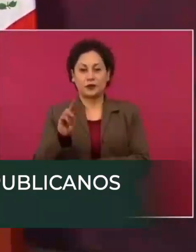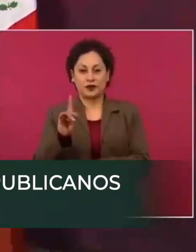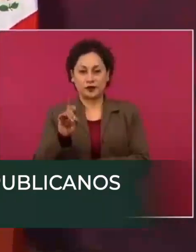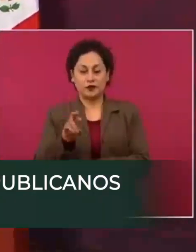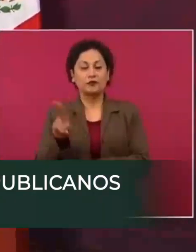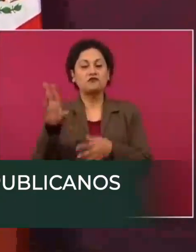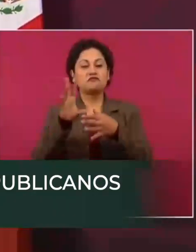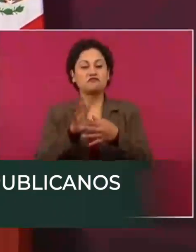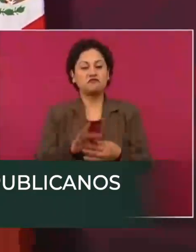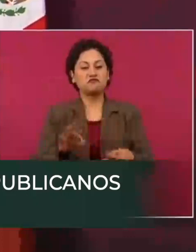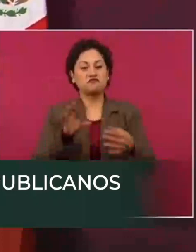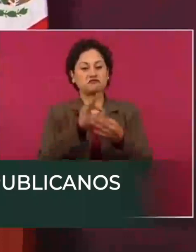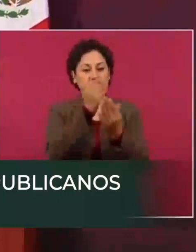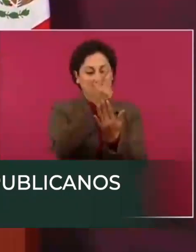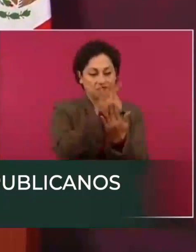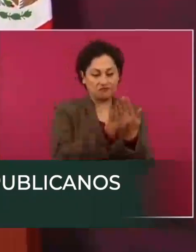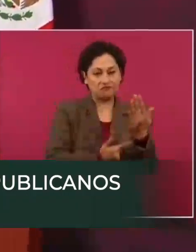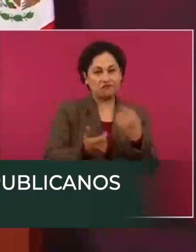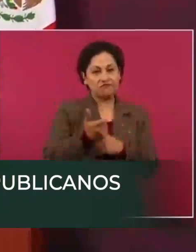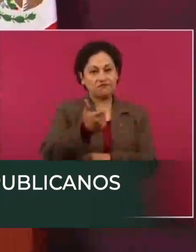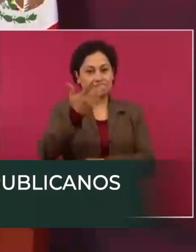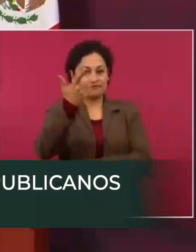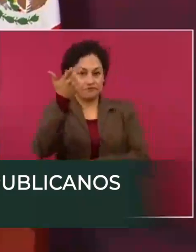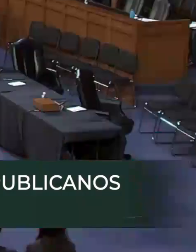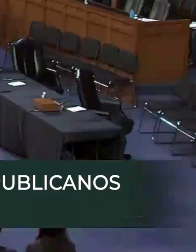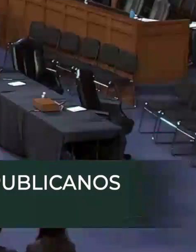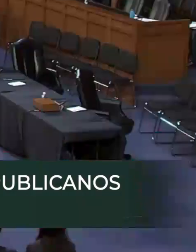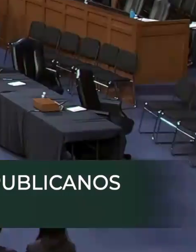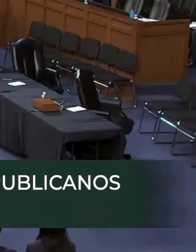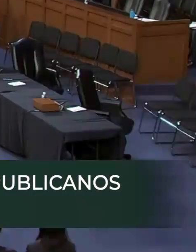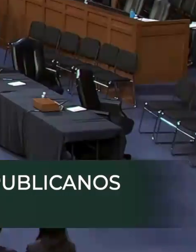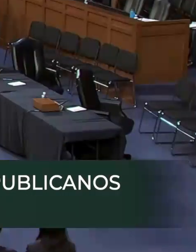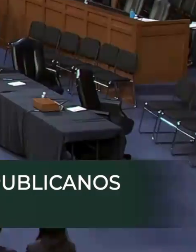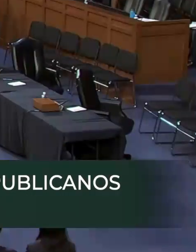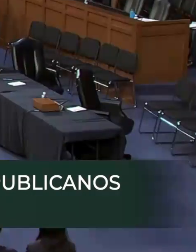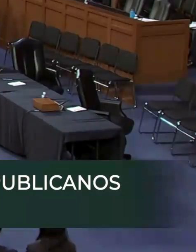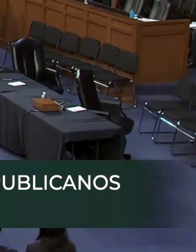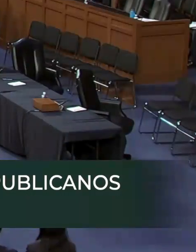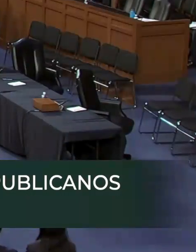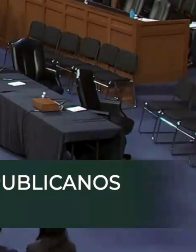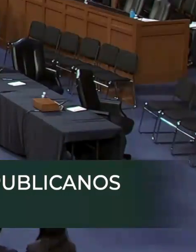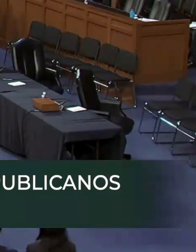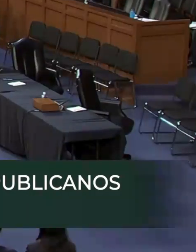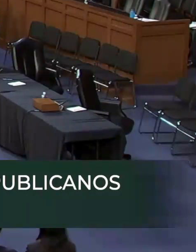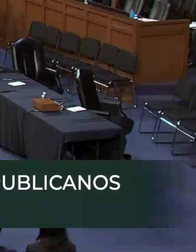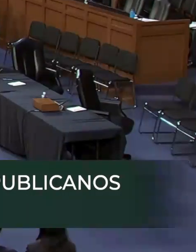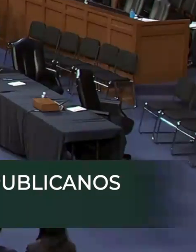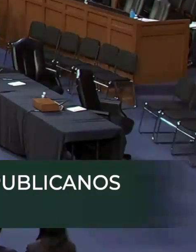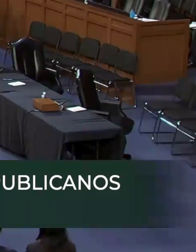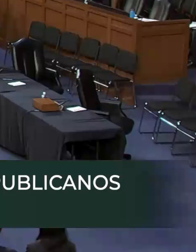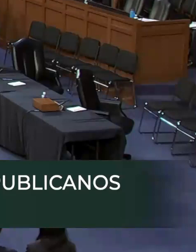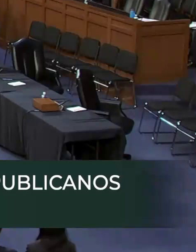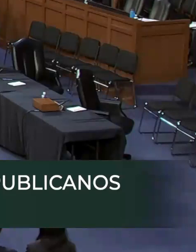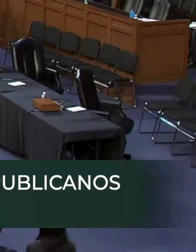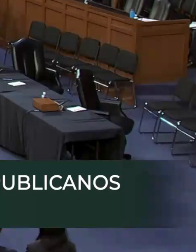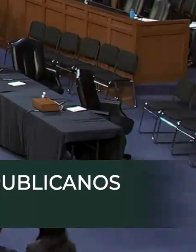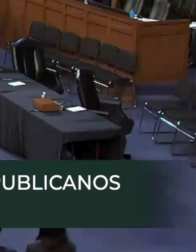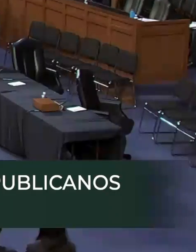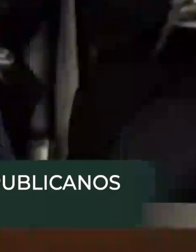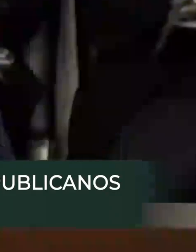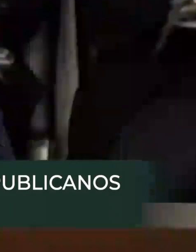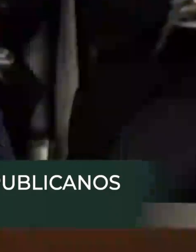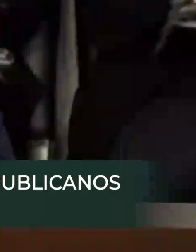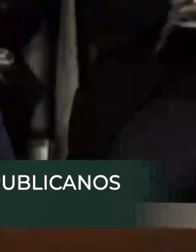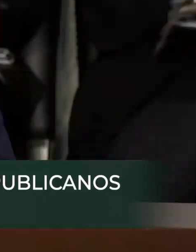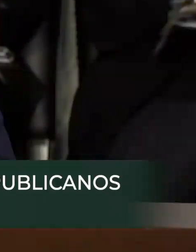los legisladores republicanos, a quienes calificó de mequetrefes, luego de que pidieran acción militar de Washington en México. Afirmó